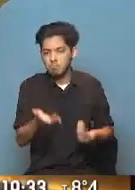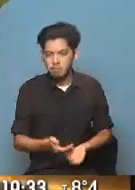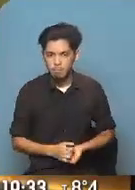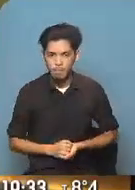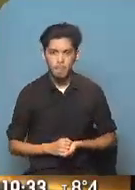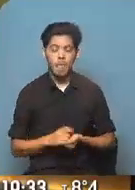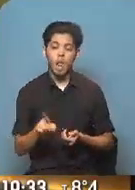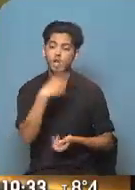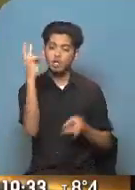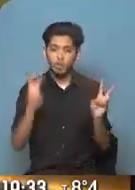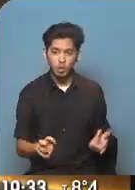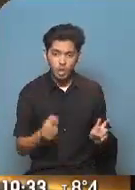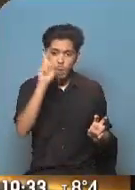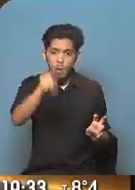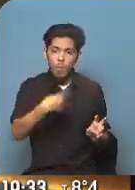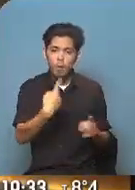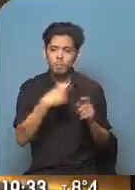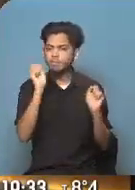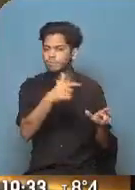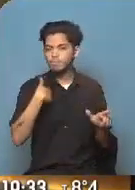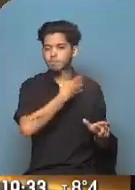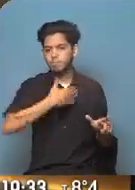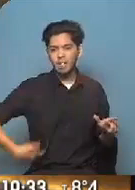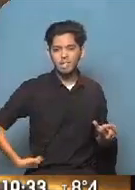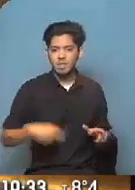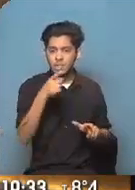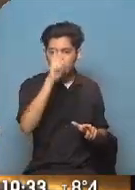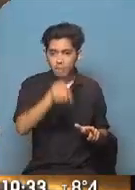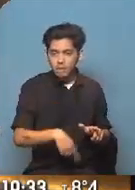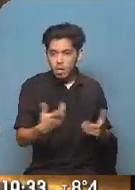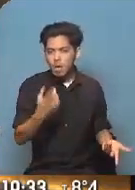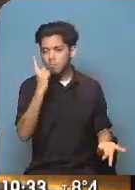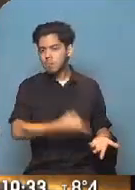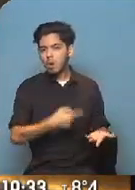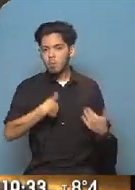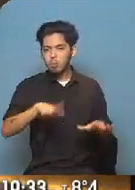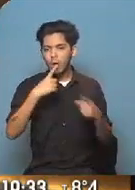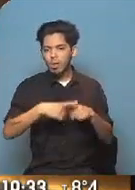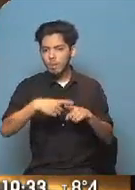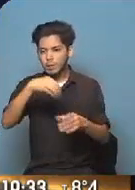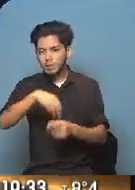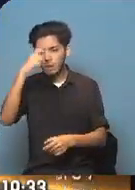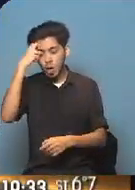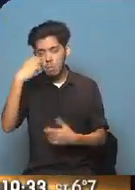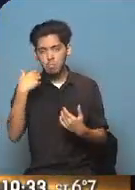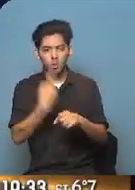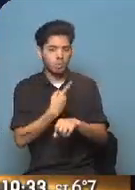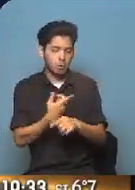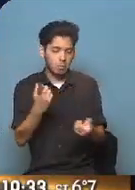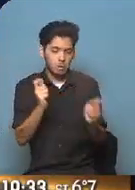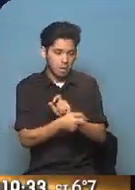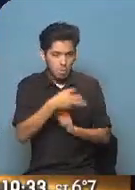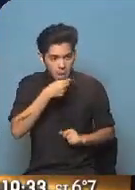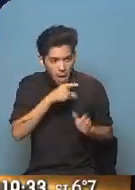resto de los temas es una facultad propia del ejecutivo que no podrá ser debatida en el congreso que digamos no tiene razón de ser porque no se está modificando